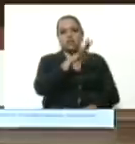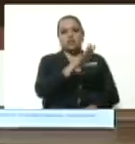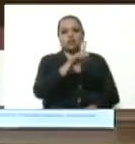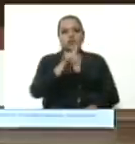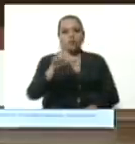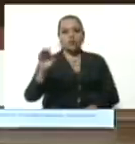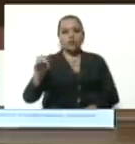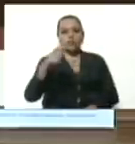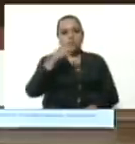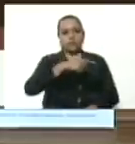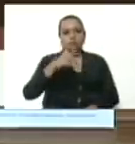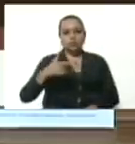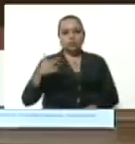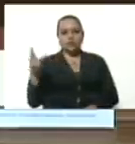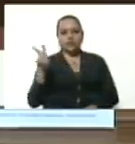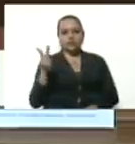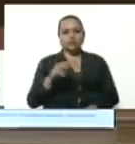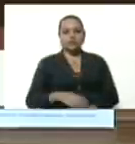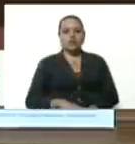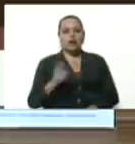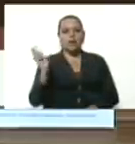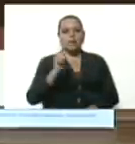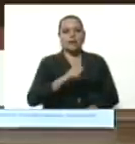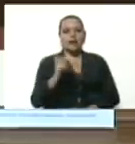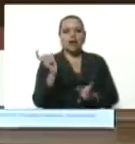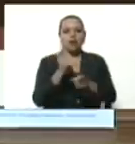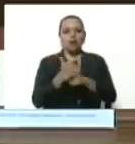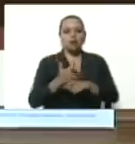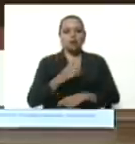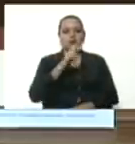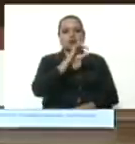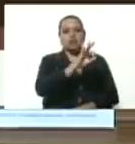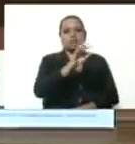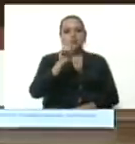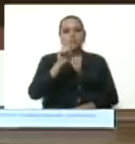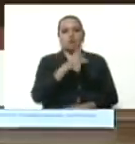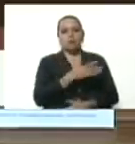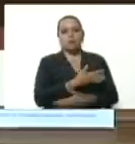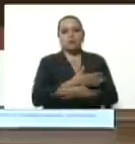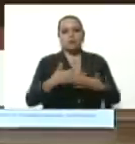32.618.510. Para el mes de agosto,